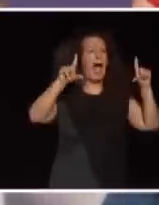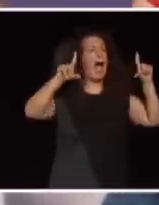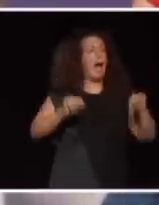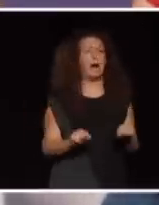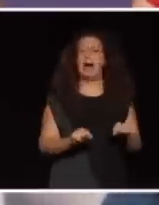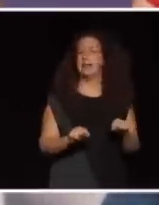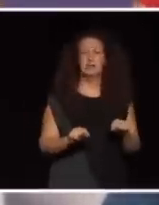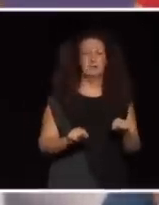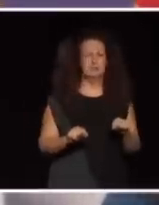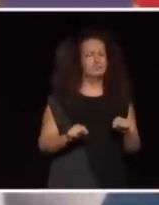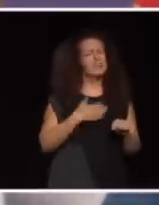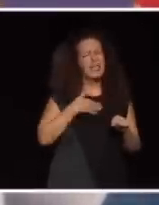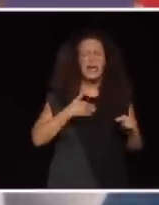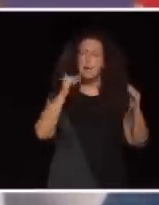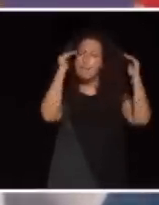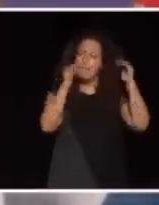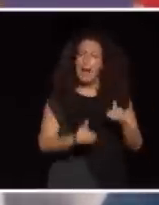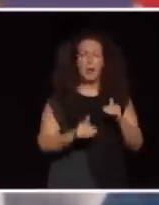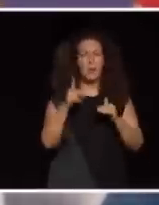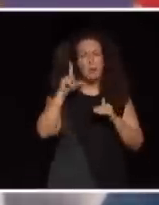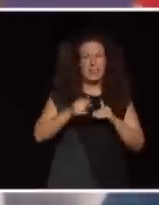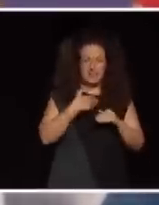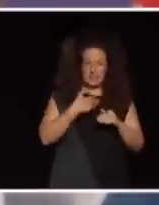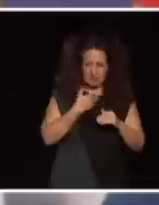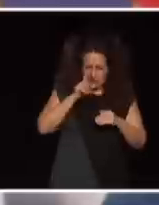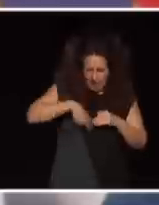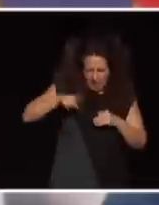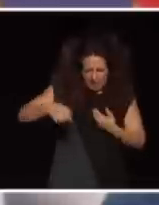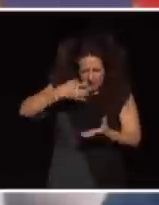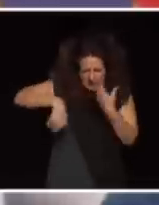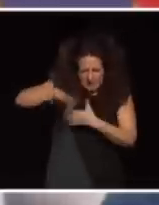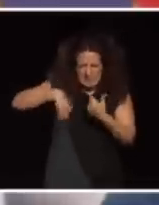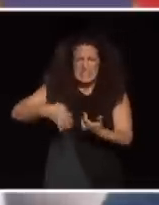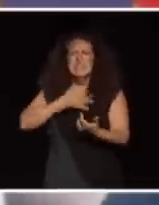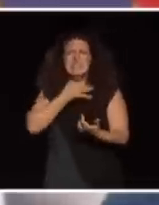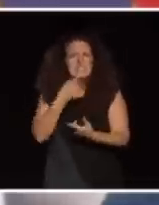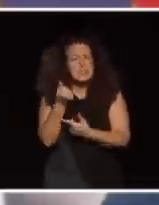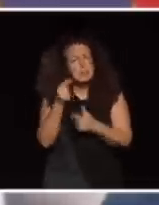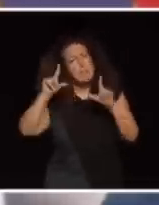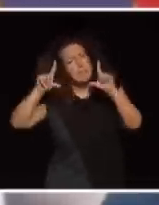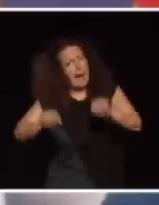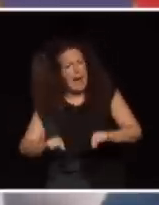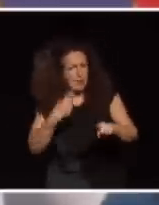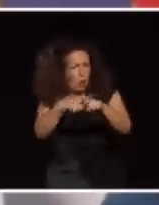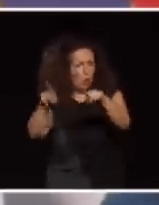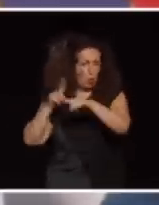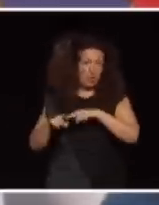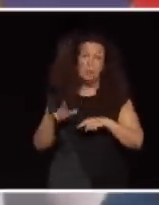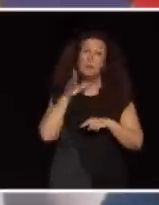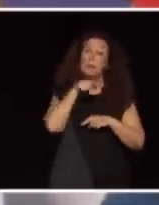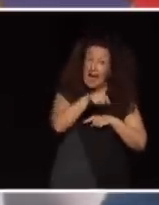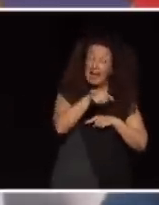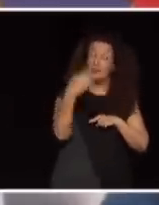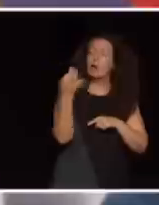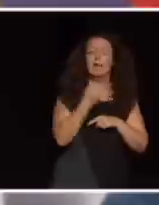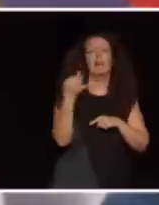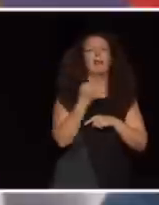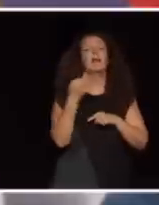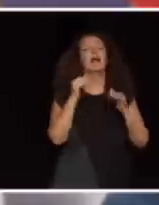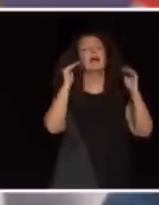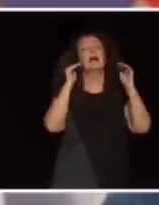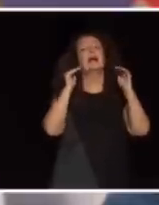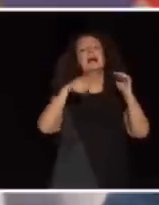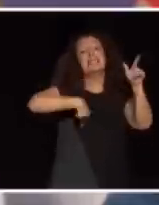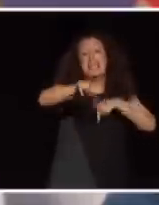tan difícil, compañeros y compañeras, llegar a fin de mes. Para ello hay que ampliar y mantener para siempre la rebaja